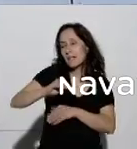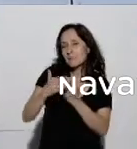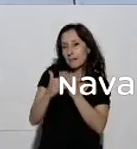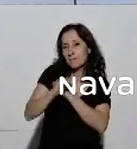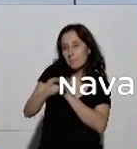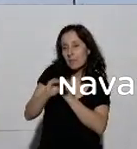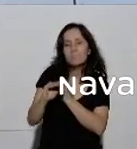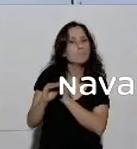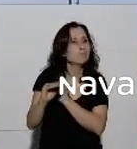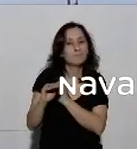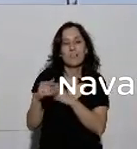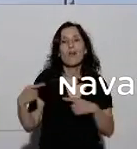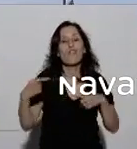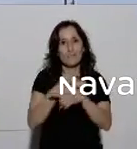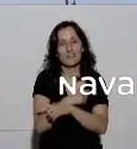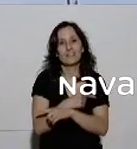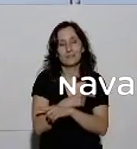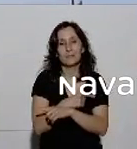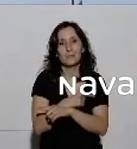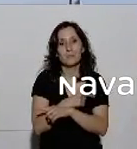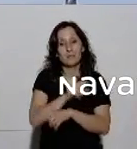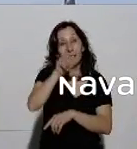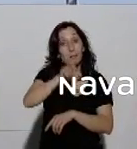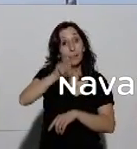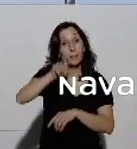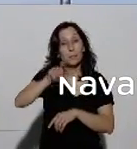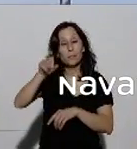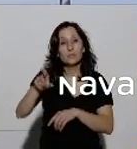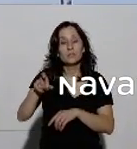vecinas, sino justo todo lo contrario. Eran las personas